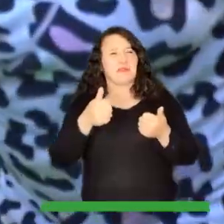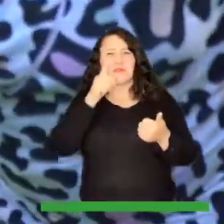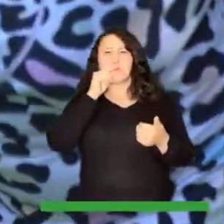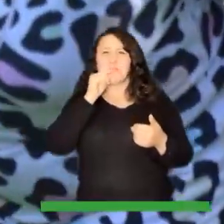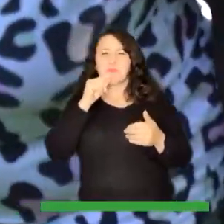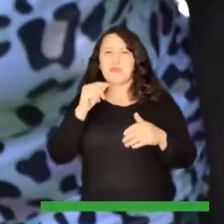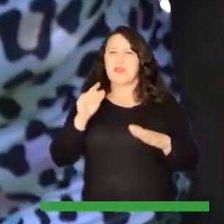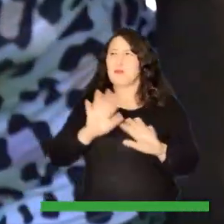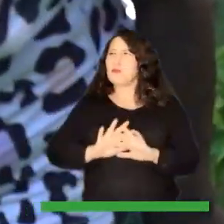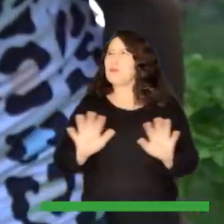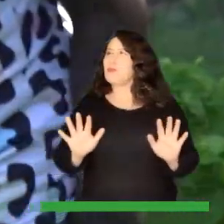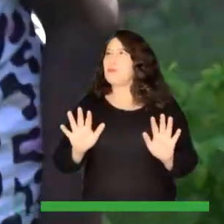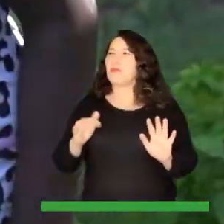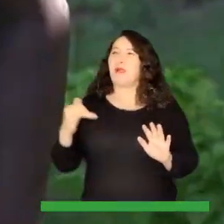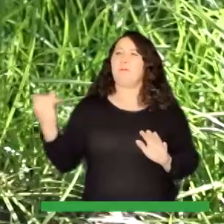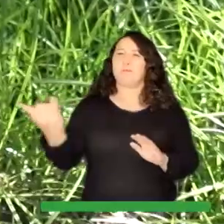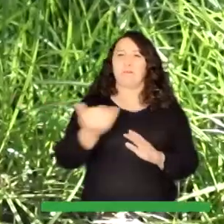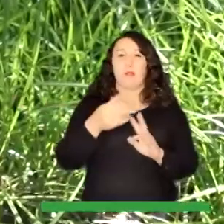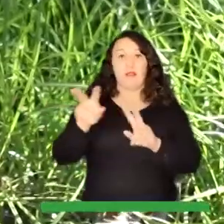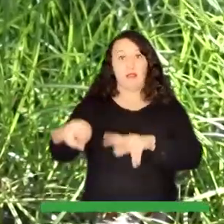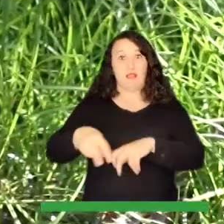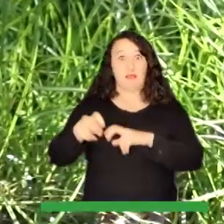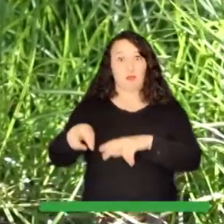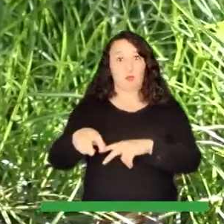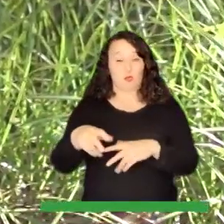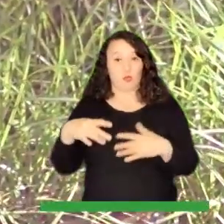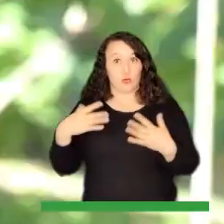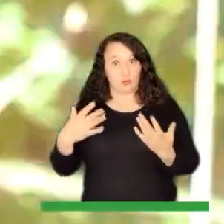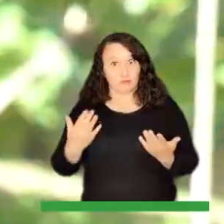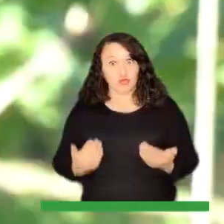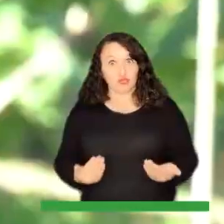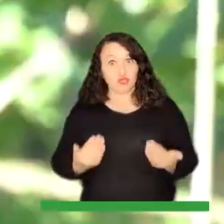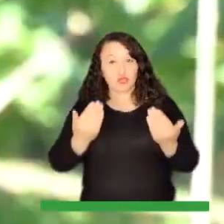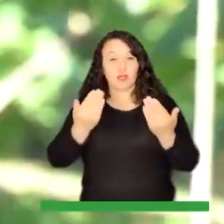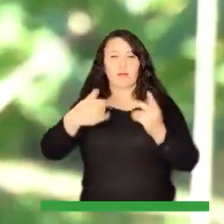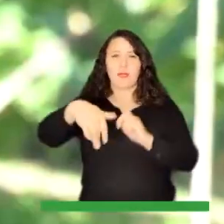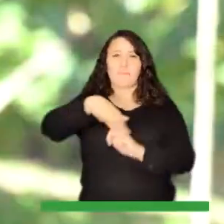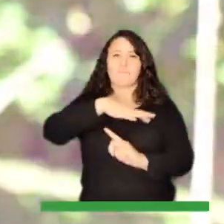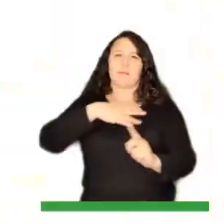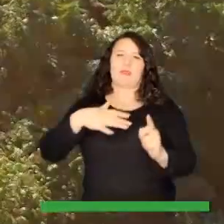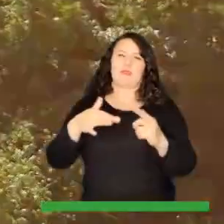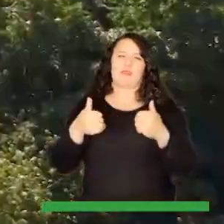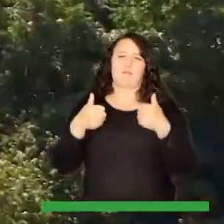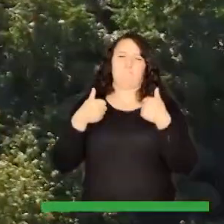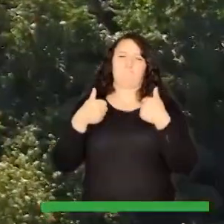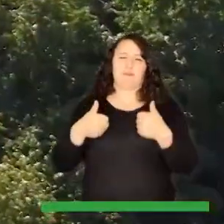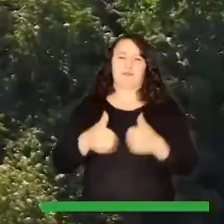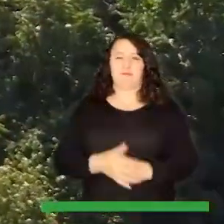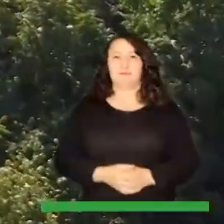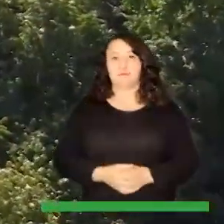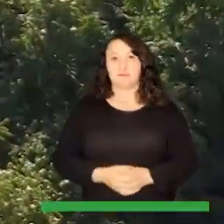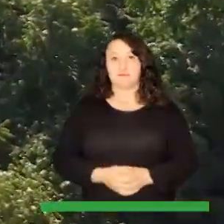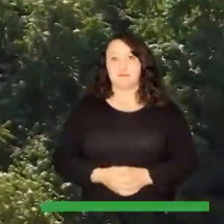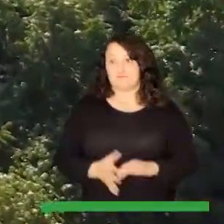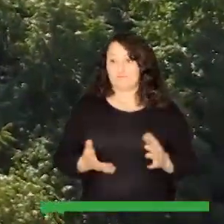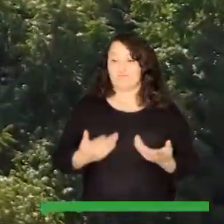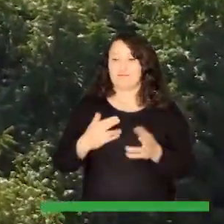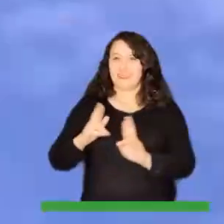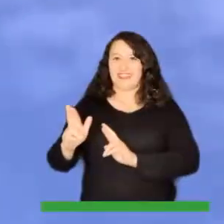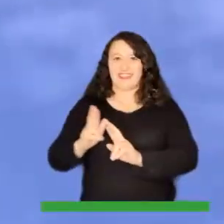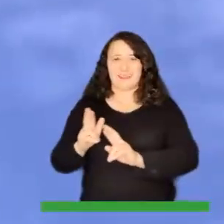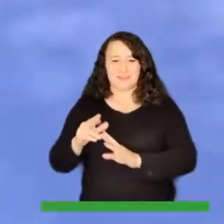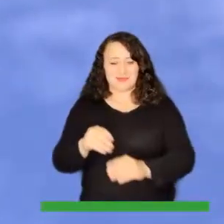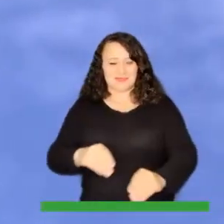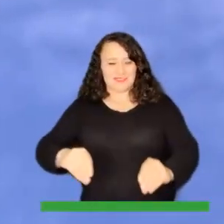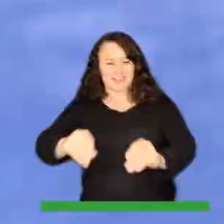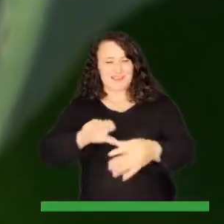pájaros. Y mi papá siempre nos decía, la agricultura depende de del buen ambiente. De la intrínseca relación de